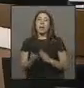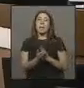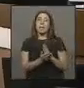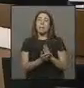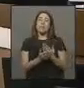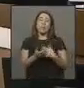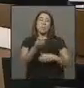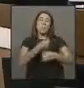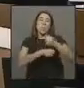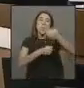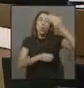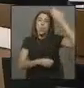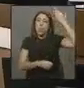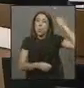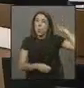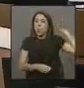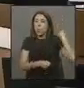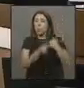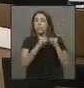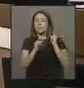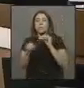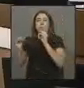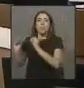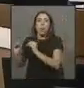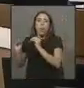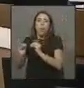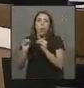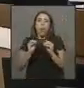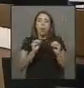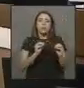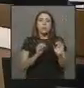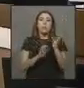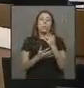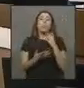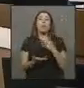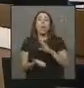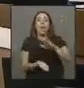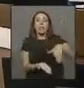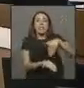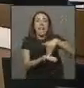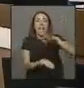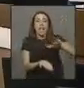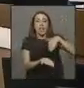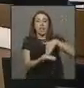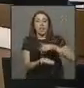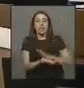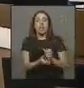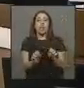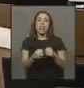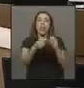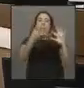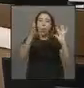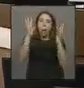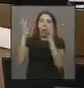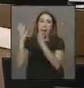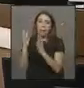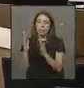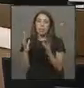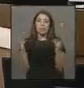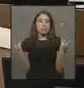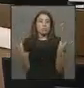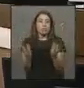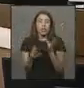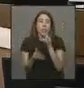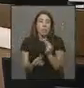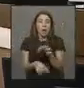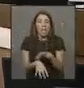por generaciones y décadas de postergación y de centralismo asfixiante, de daño ambiental, de carencias